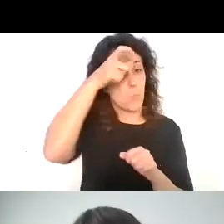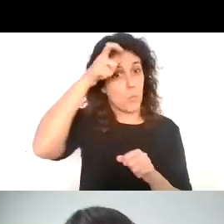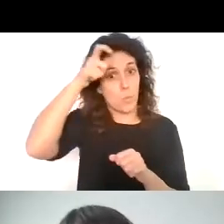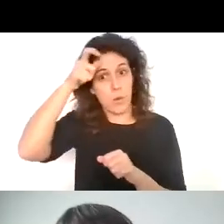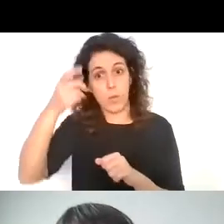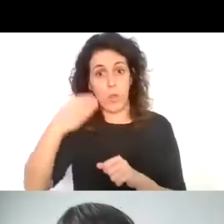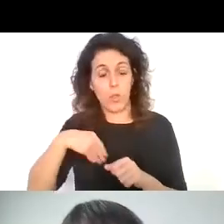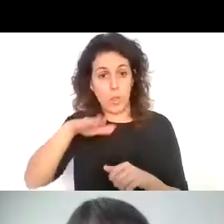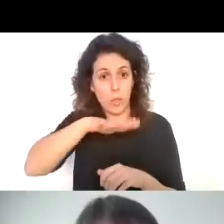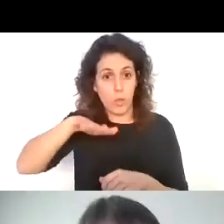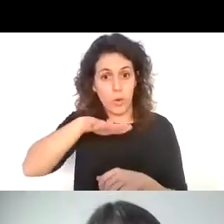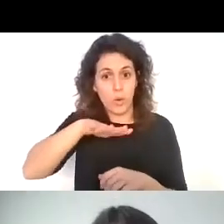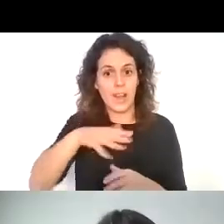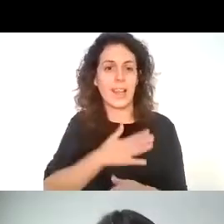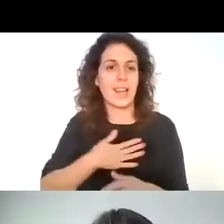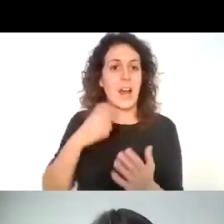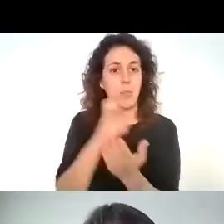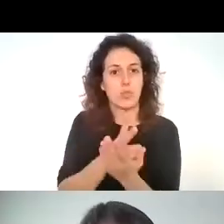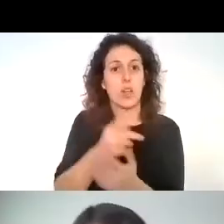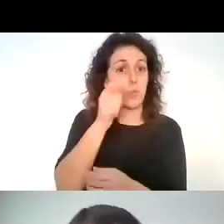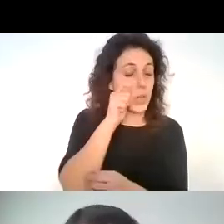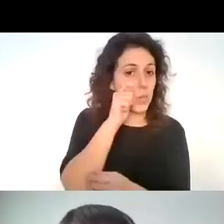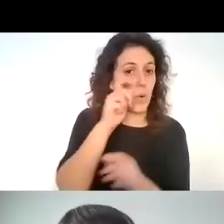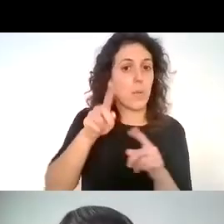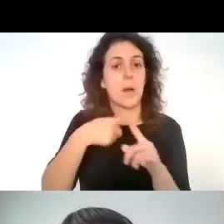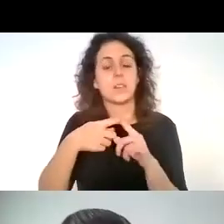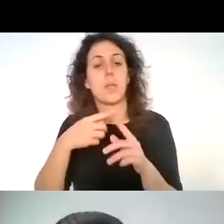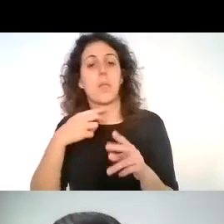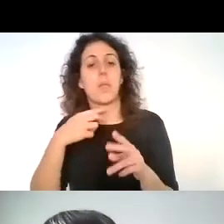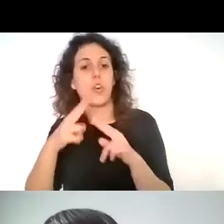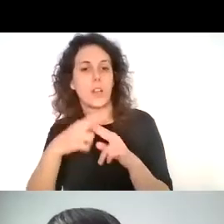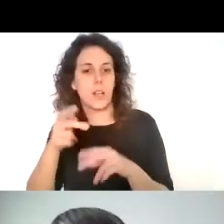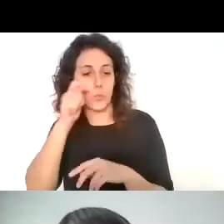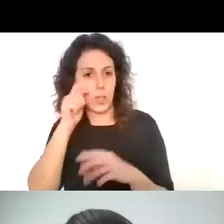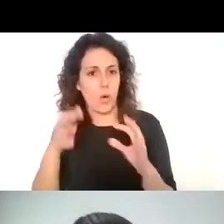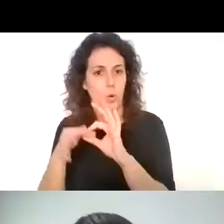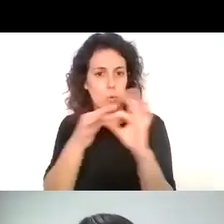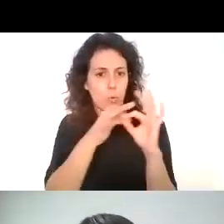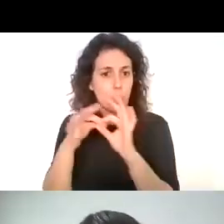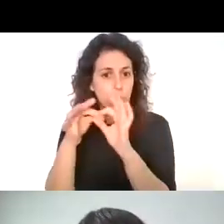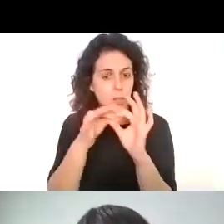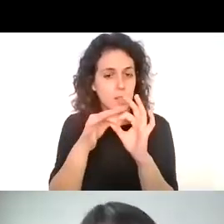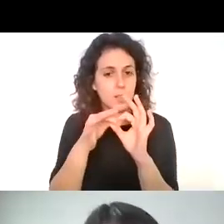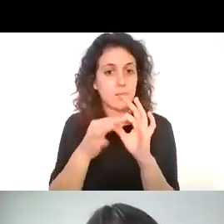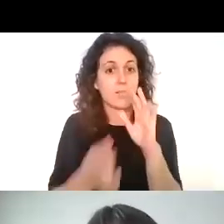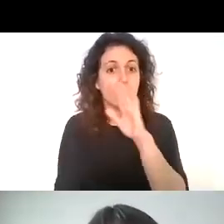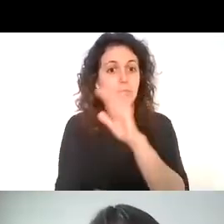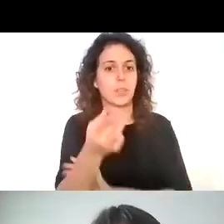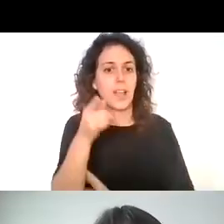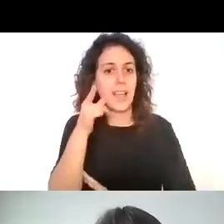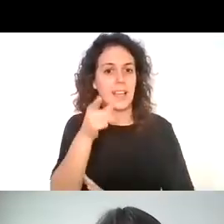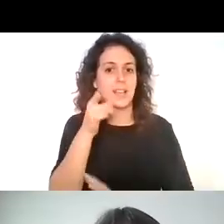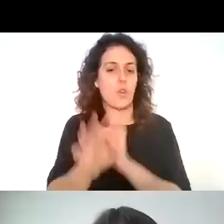quisieran apostar por un turismo y unas políticas turísticas conjuntas, junto con el Consejo Comarcal, pues se creó este órgano de